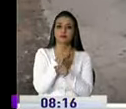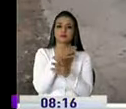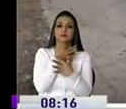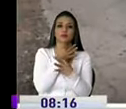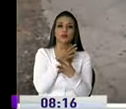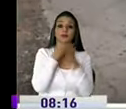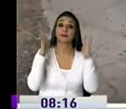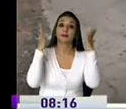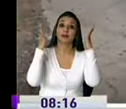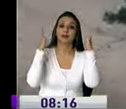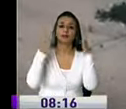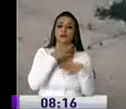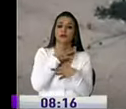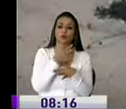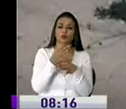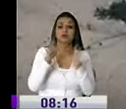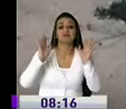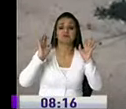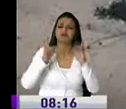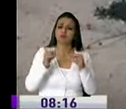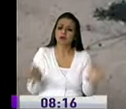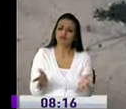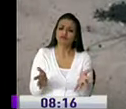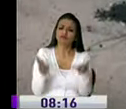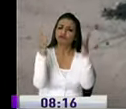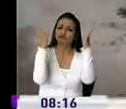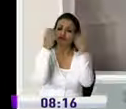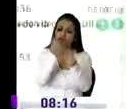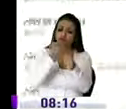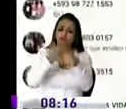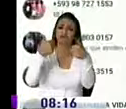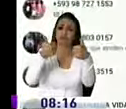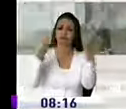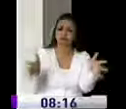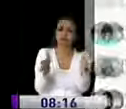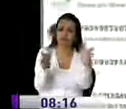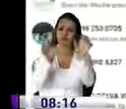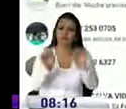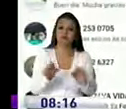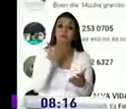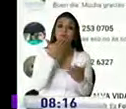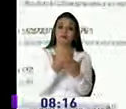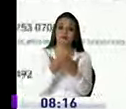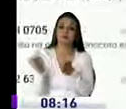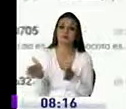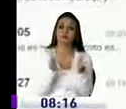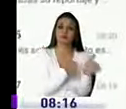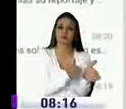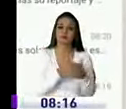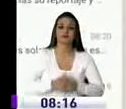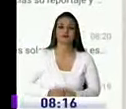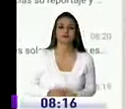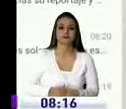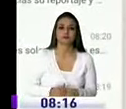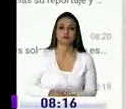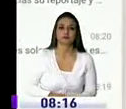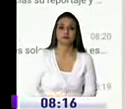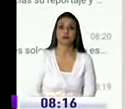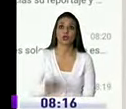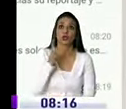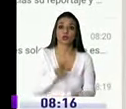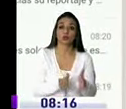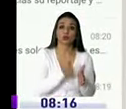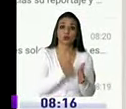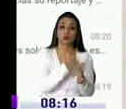pongamos aplausos, pero démosles un aliciente, ¿no? Trabajan, trabajan. Hay que agradecer, dice Lali, estoy de acuerdo. Dos muros de contención están